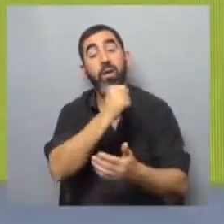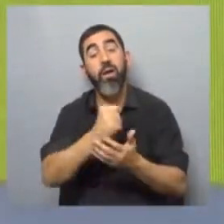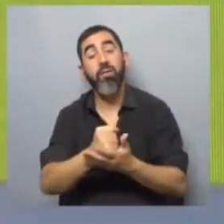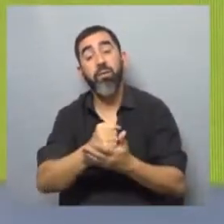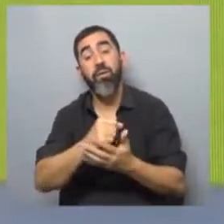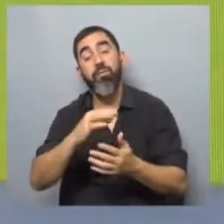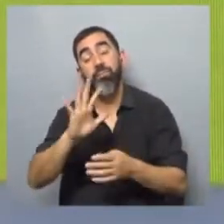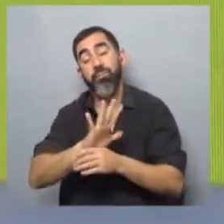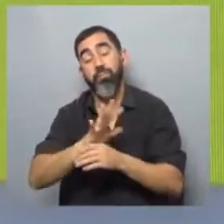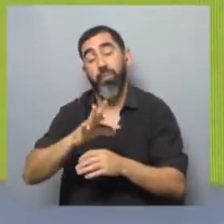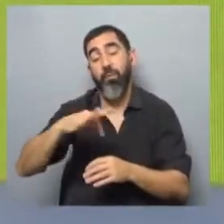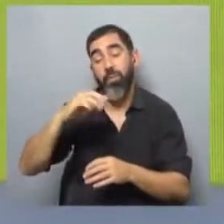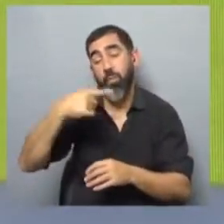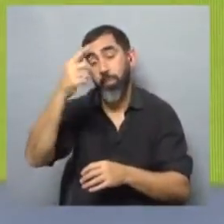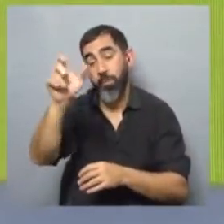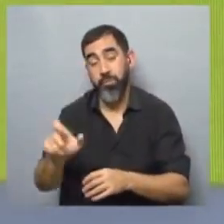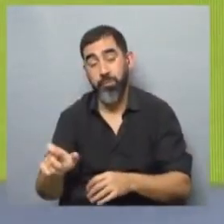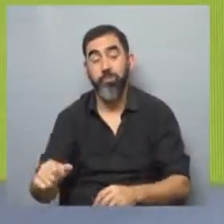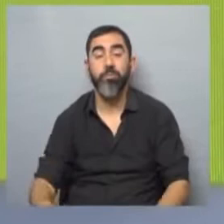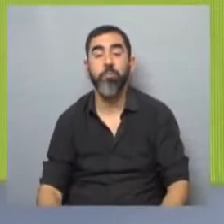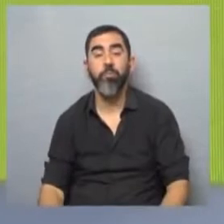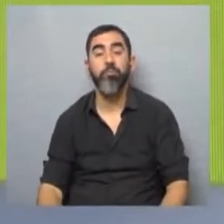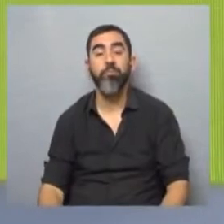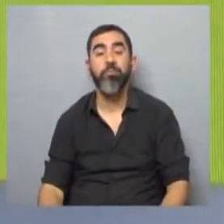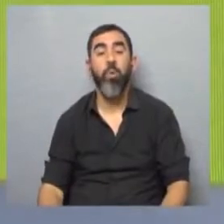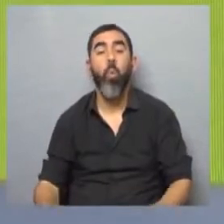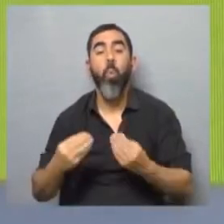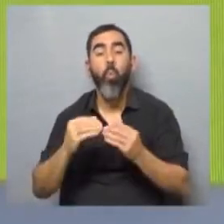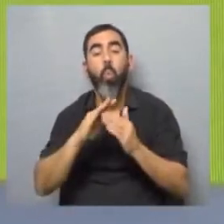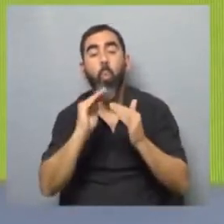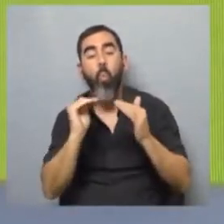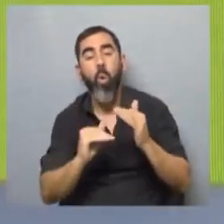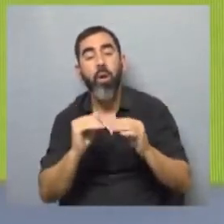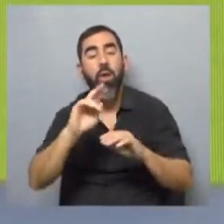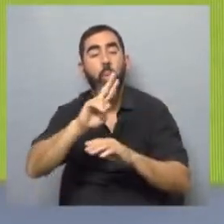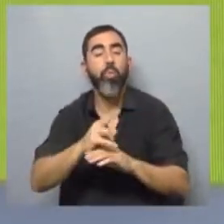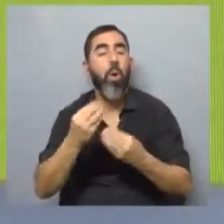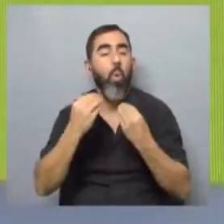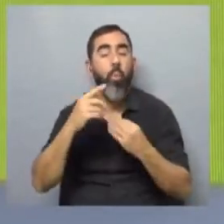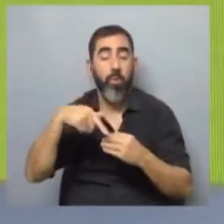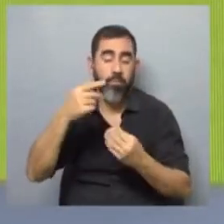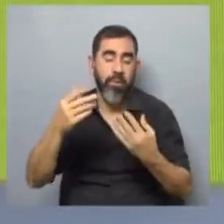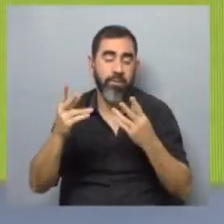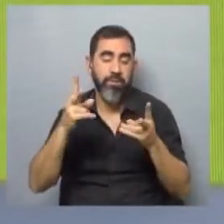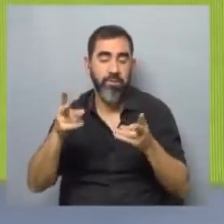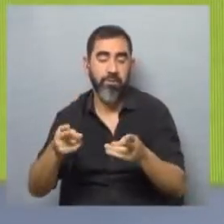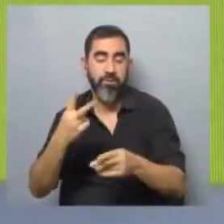una nueva vida, ¿no? Hasta salvar una nueva vida. Entonces, ¿qué se hace, cómo se guarda y para qué se usa? Es lo que vamos a hablar en la segunda parte del